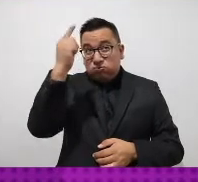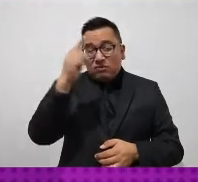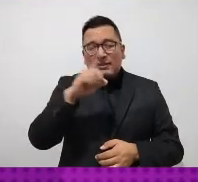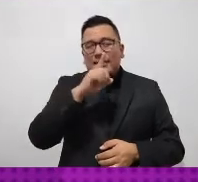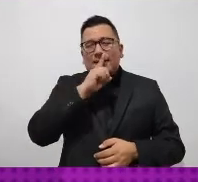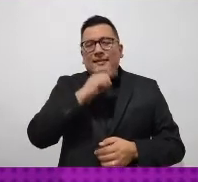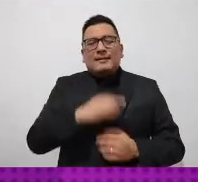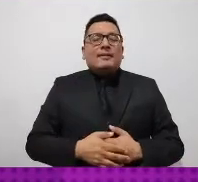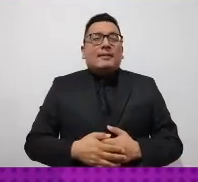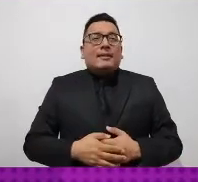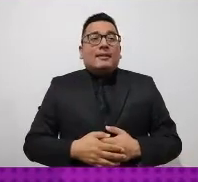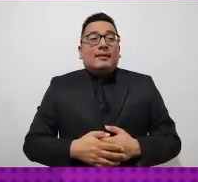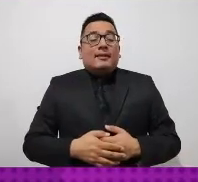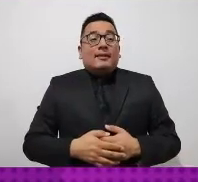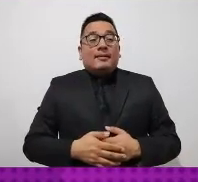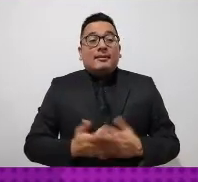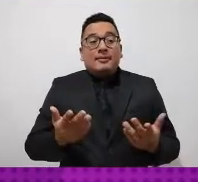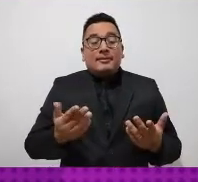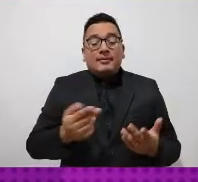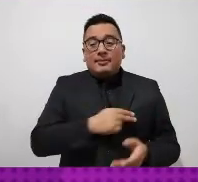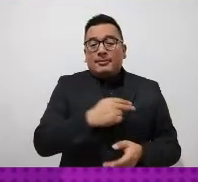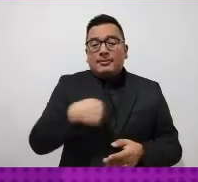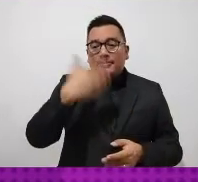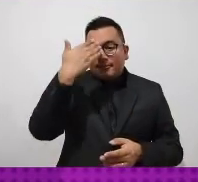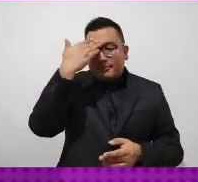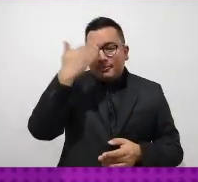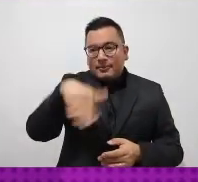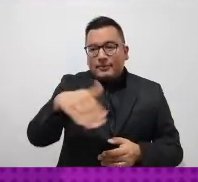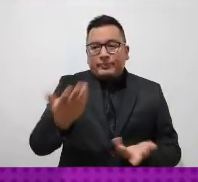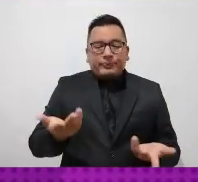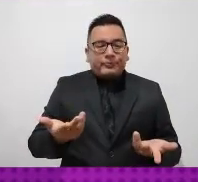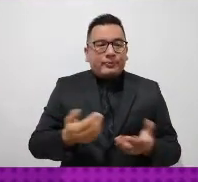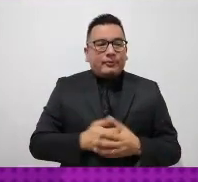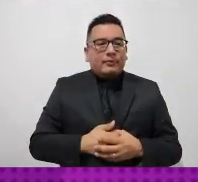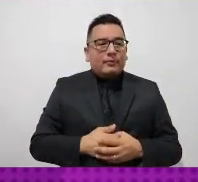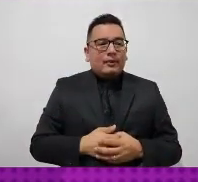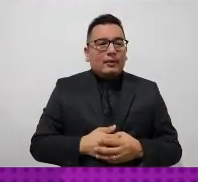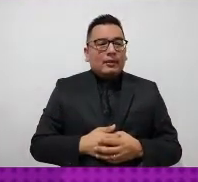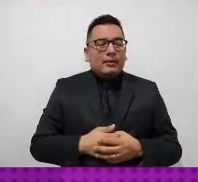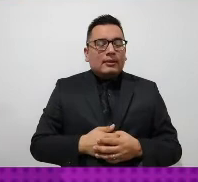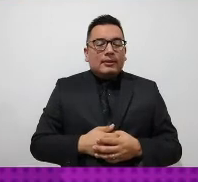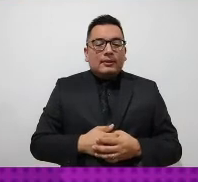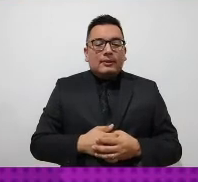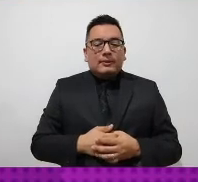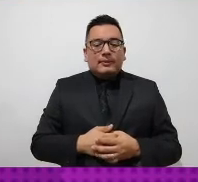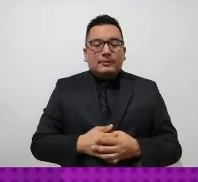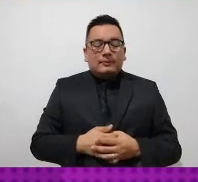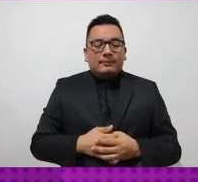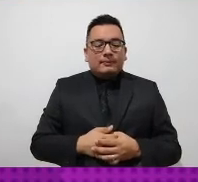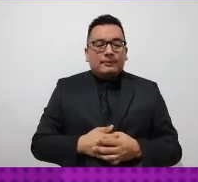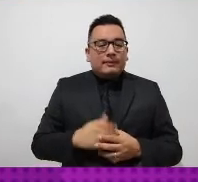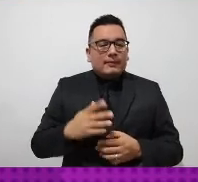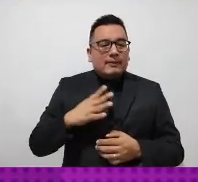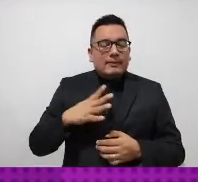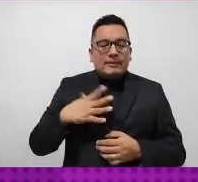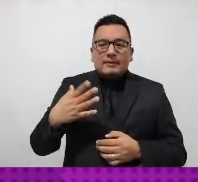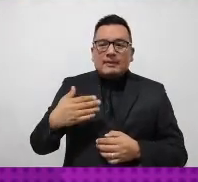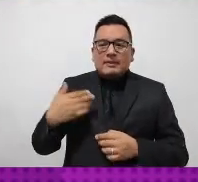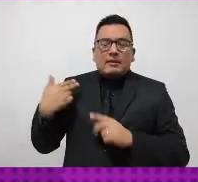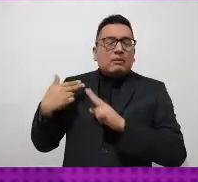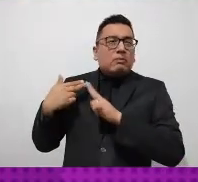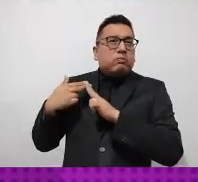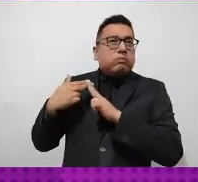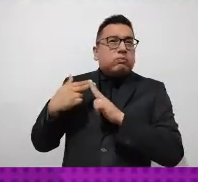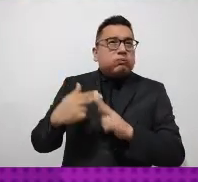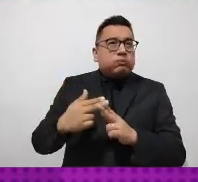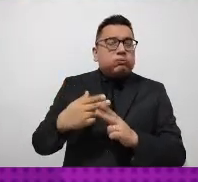fácil, y sobre todo un comentario que ahorita acaba de hacer que me llama mucho la atención es: se ha hecho mucho trabajo y